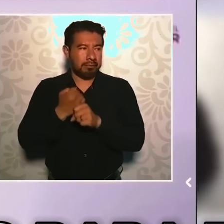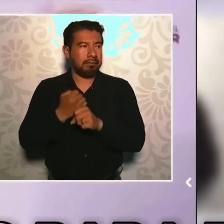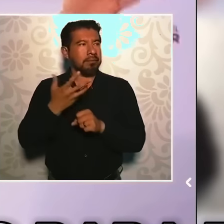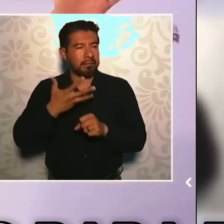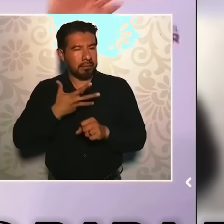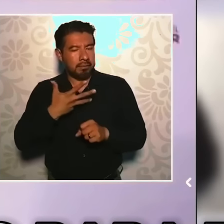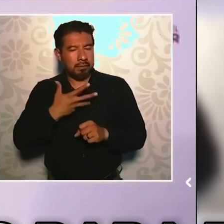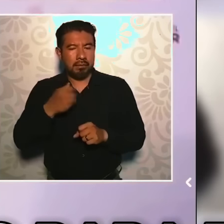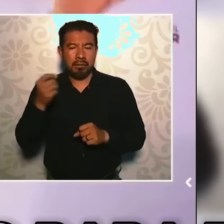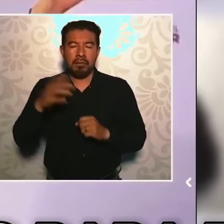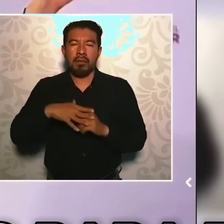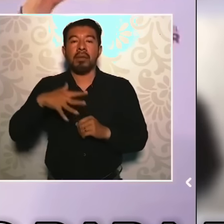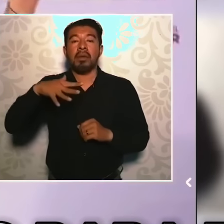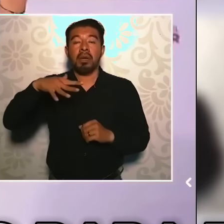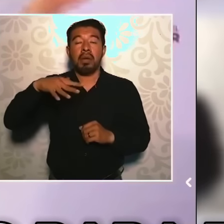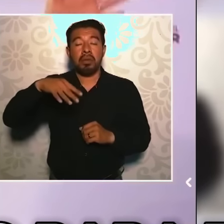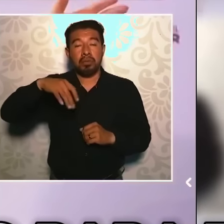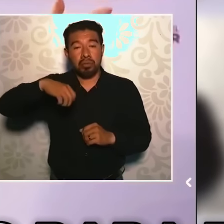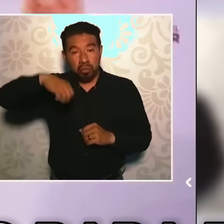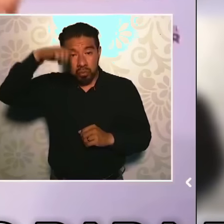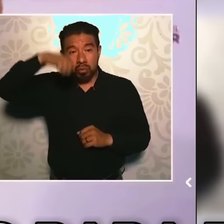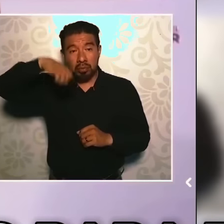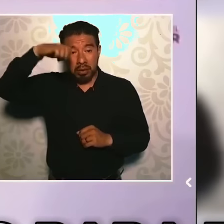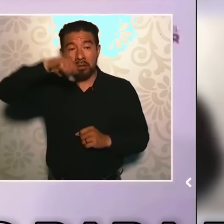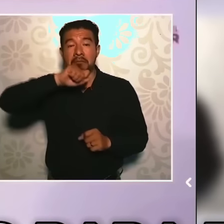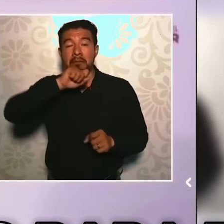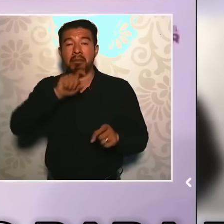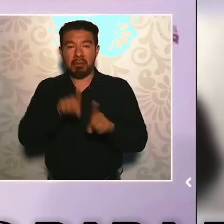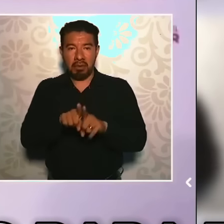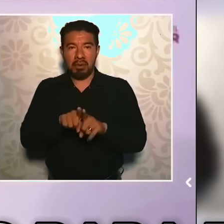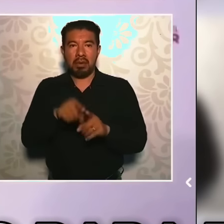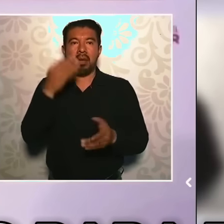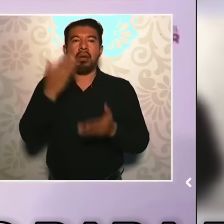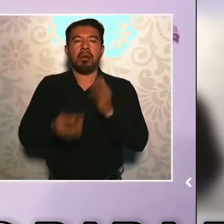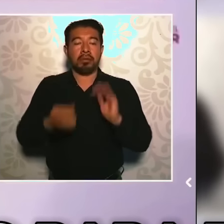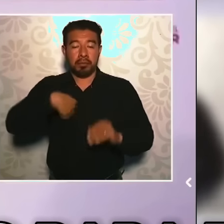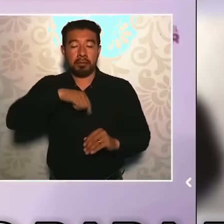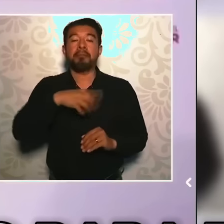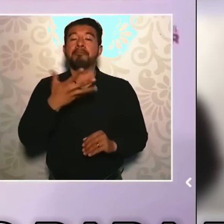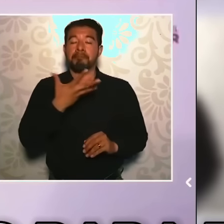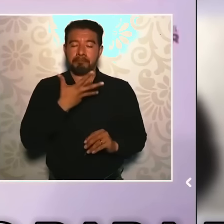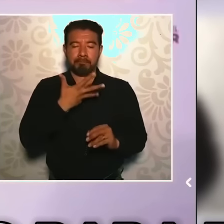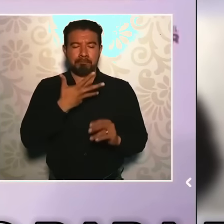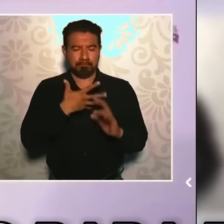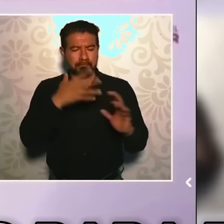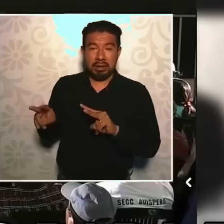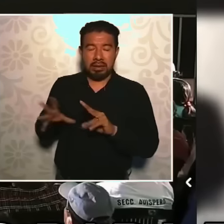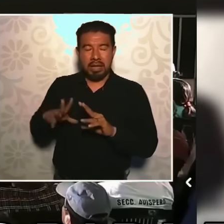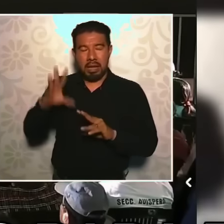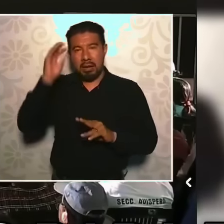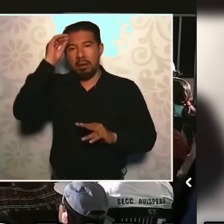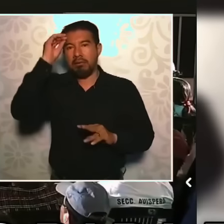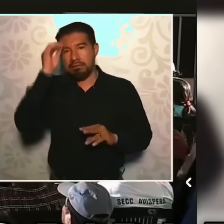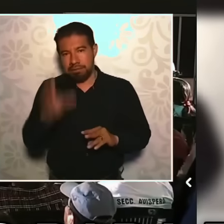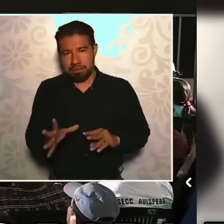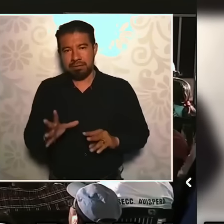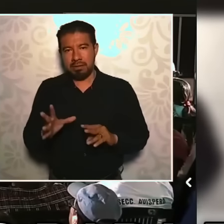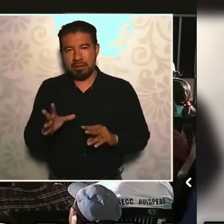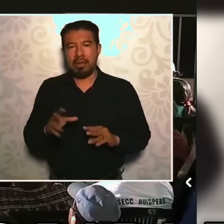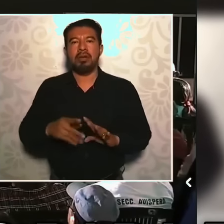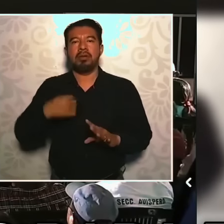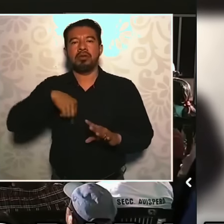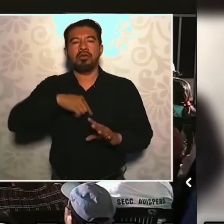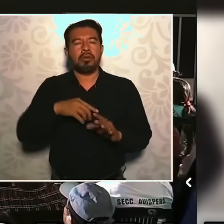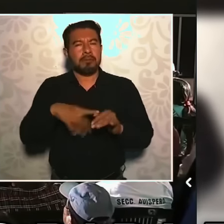adulto mayor, que van a seguir recibiendo. Entonces, ese es el convenio que acabamos de firmar. El pueblo tiene que estar